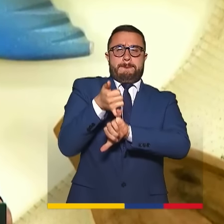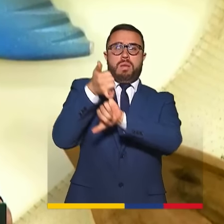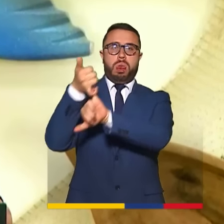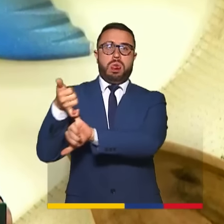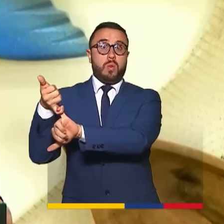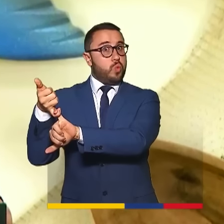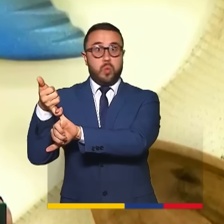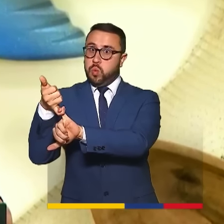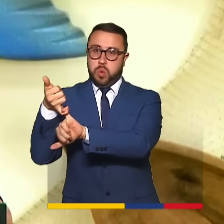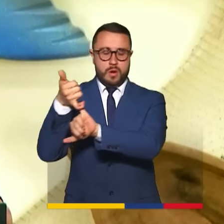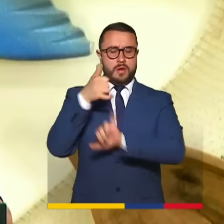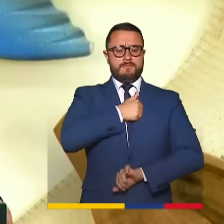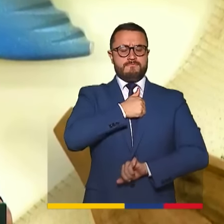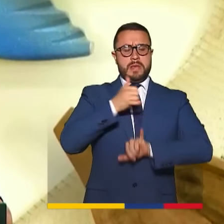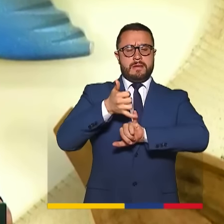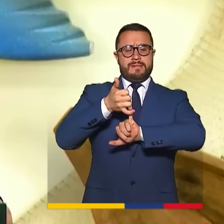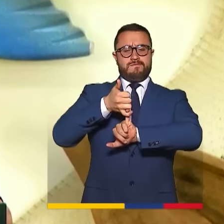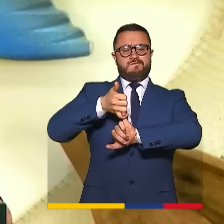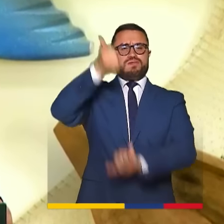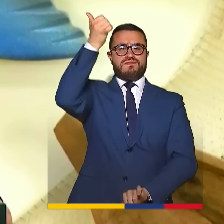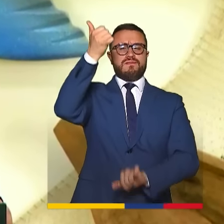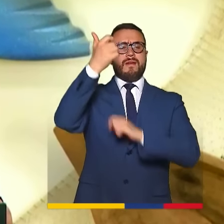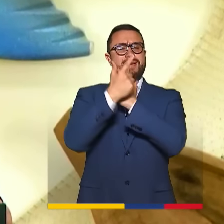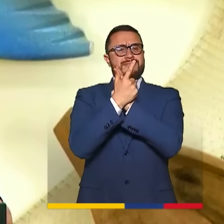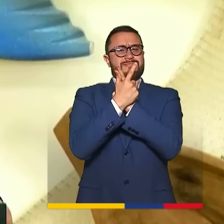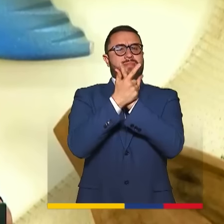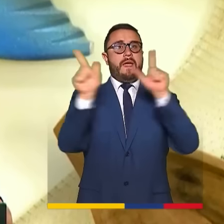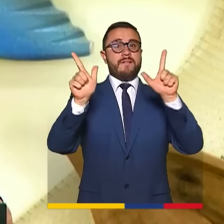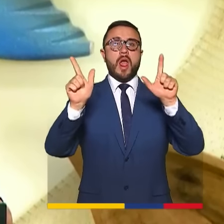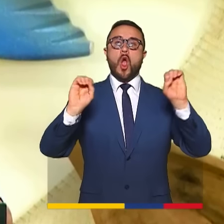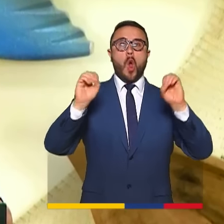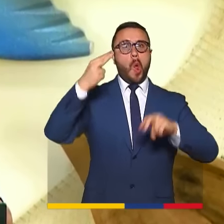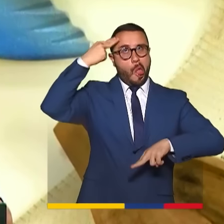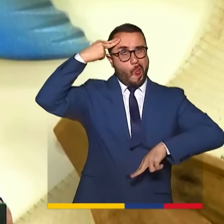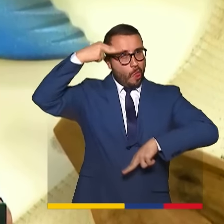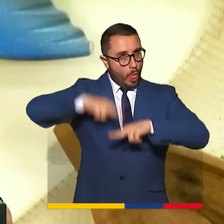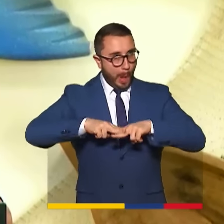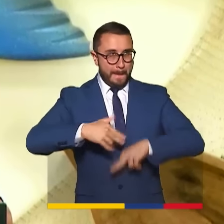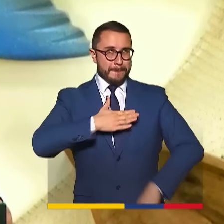tipo de sojuzgamiento de nadie y de nada.